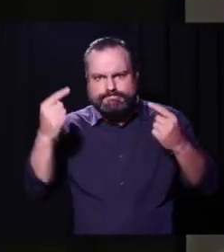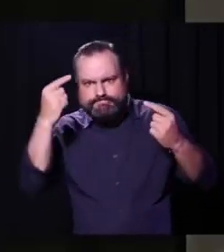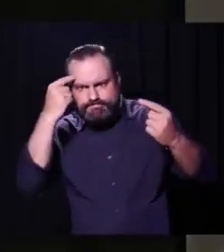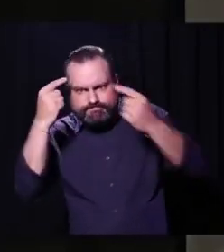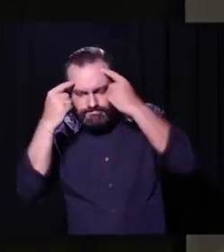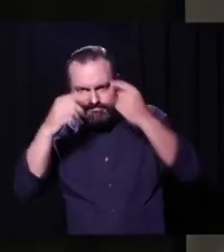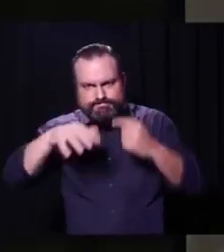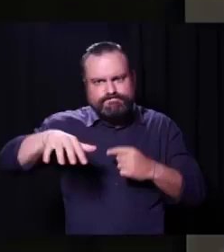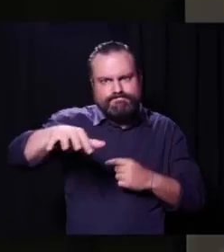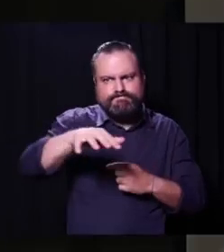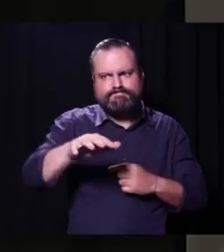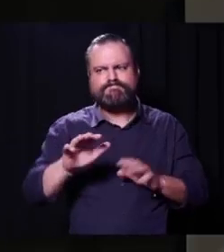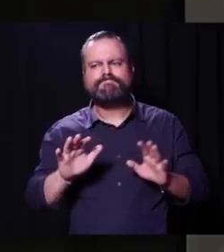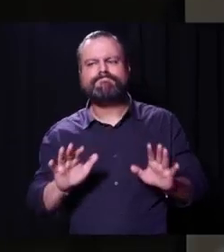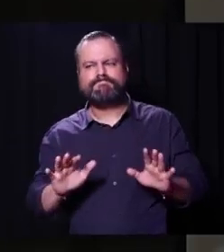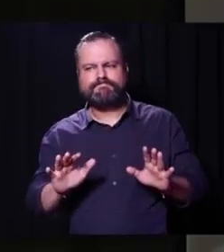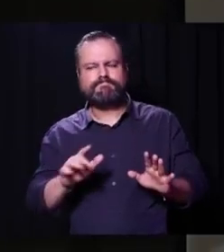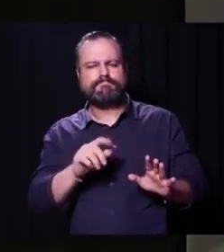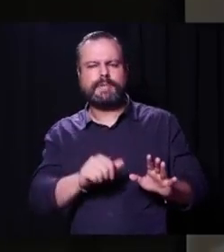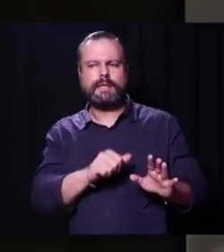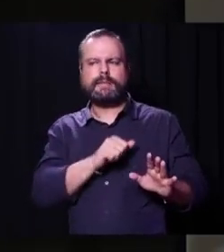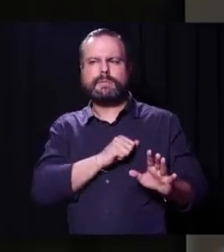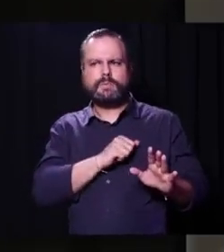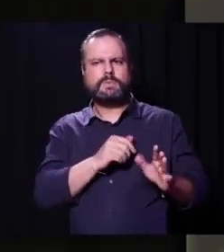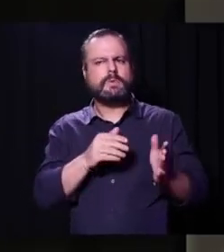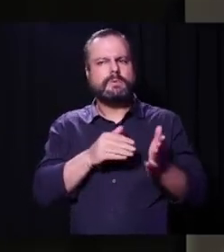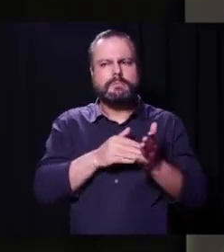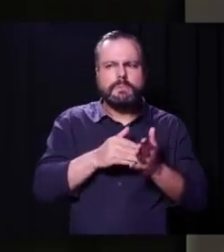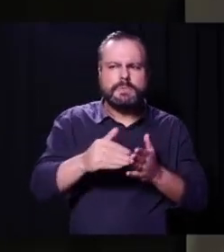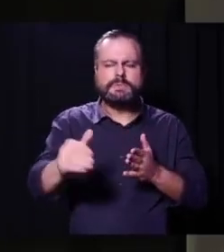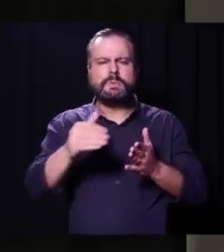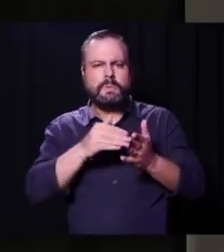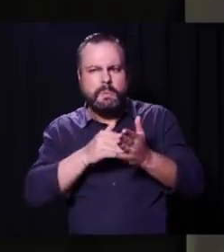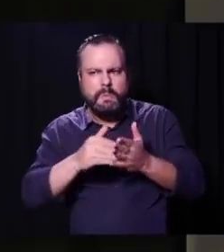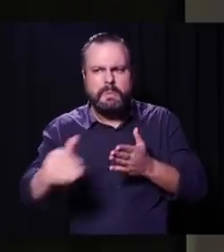distrito de Canquintú, en el país de los millones y billones,